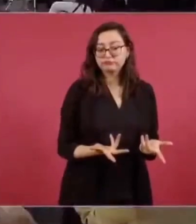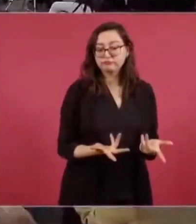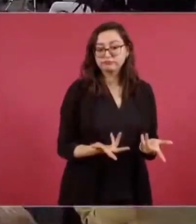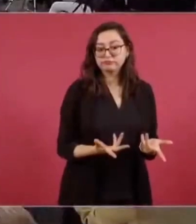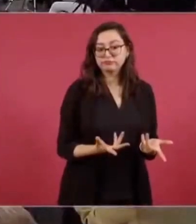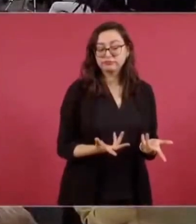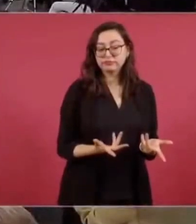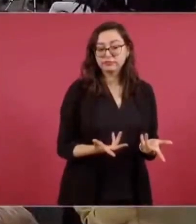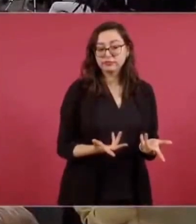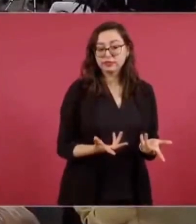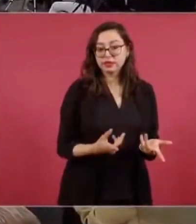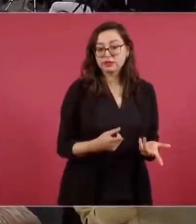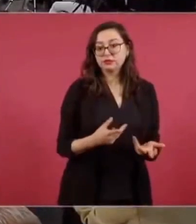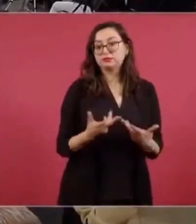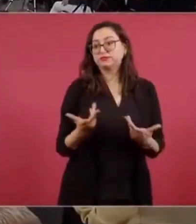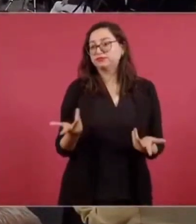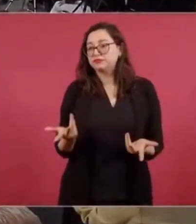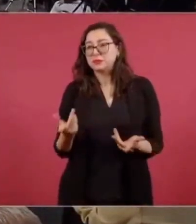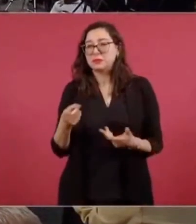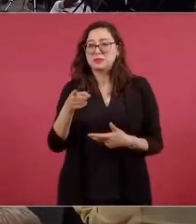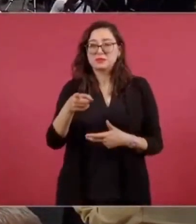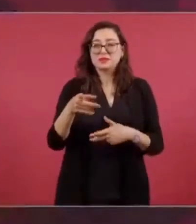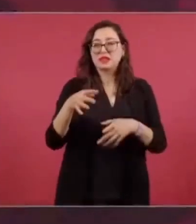el número de trabajadores.